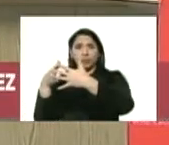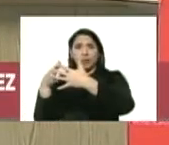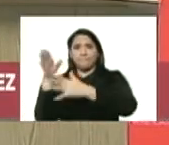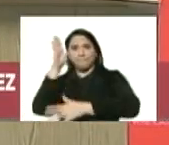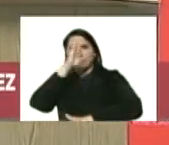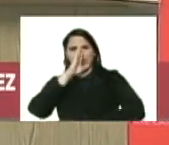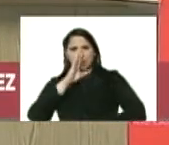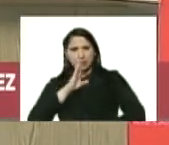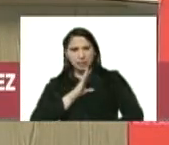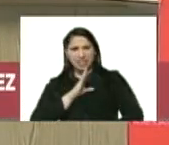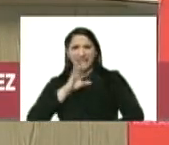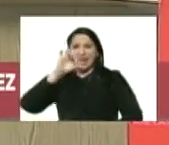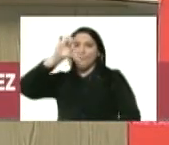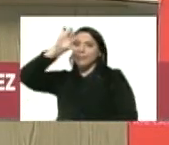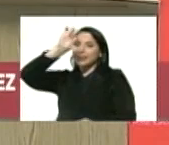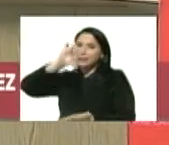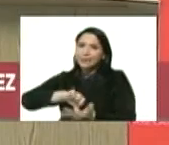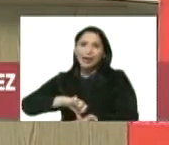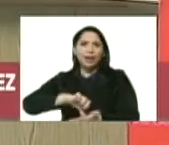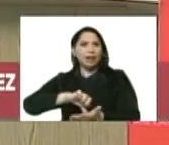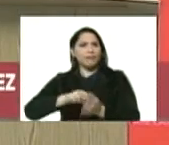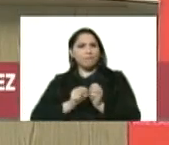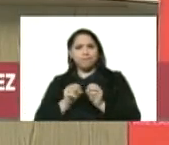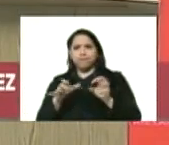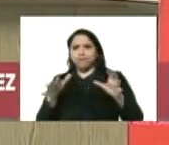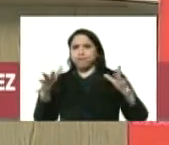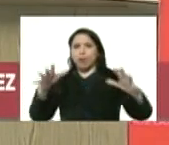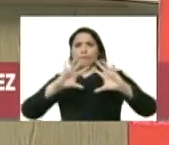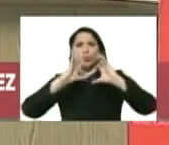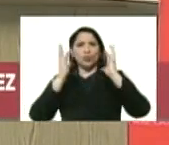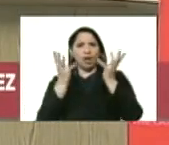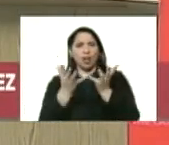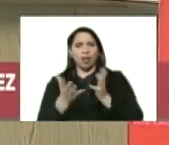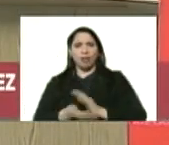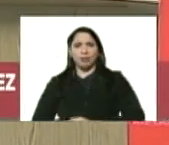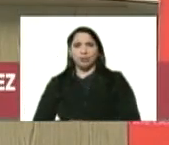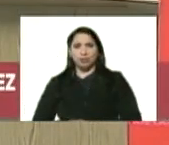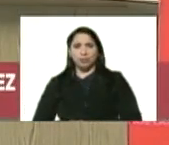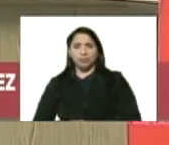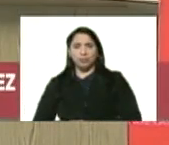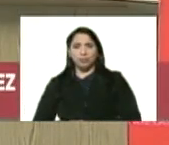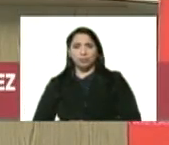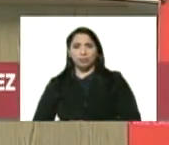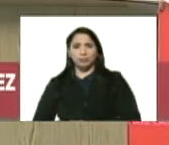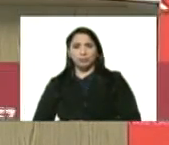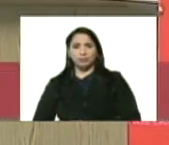Brasil, epicentros de la pandemia mundial, porque sus